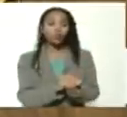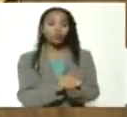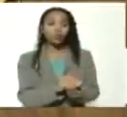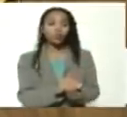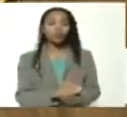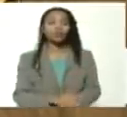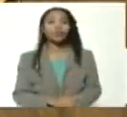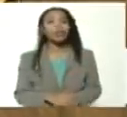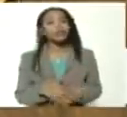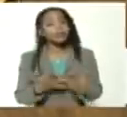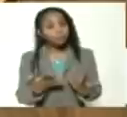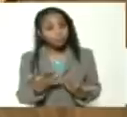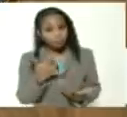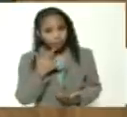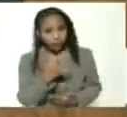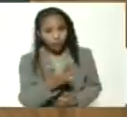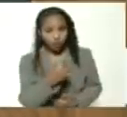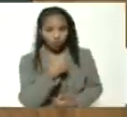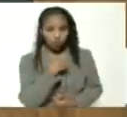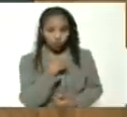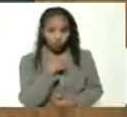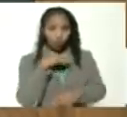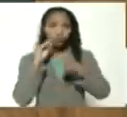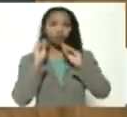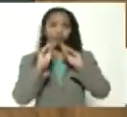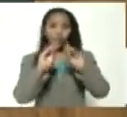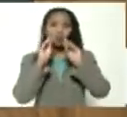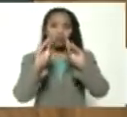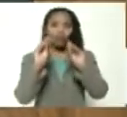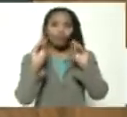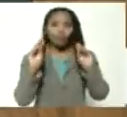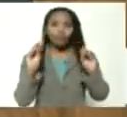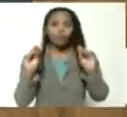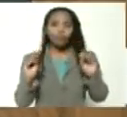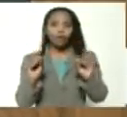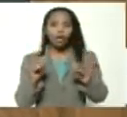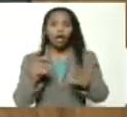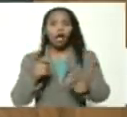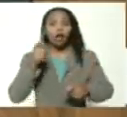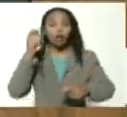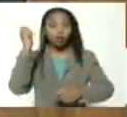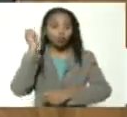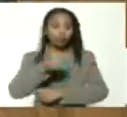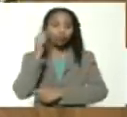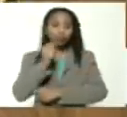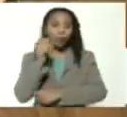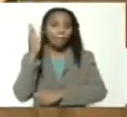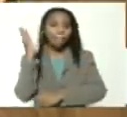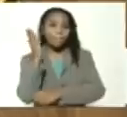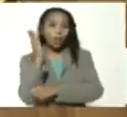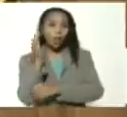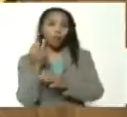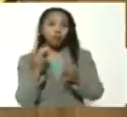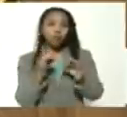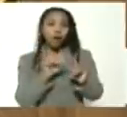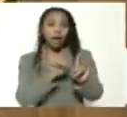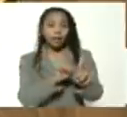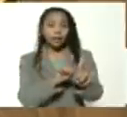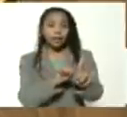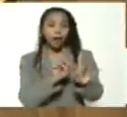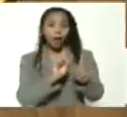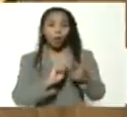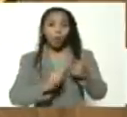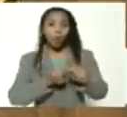decir, yo exhorto también a los tribunales penales ordinarios que llevan estas